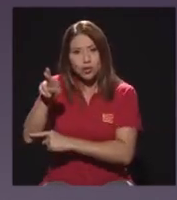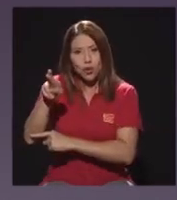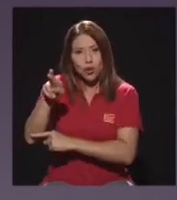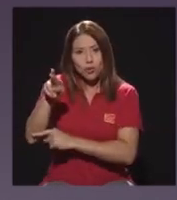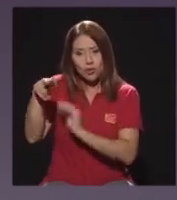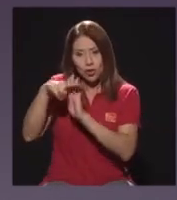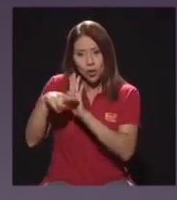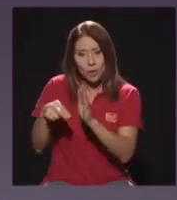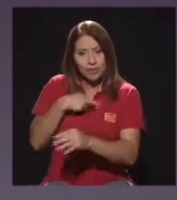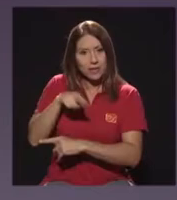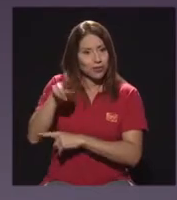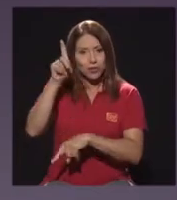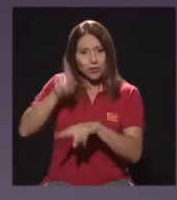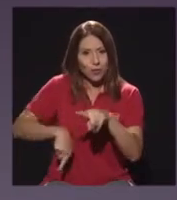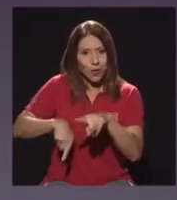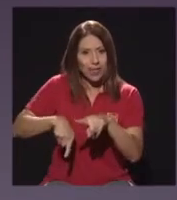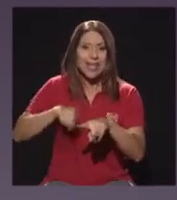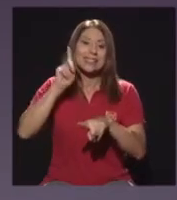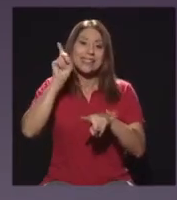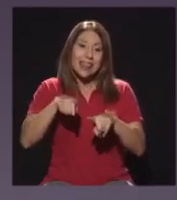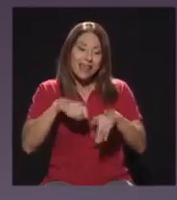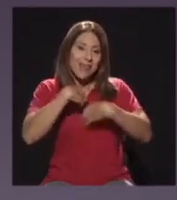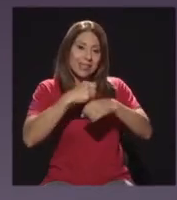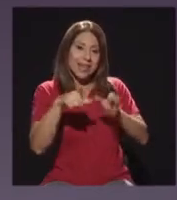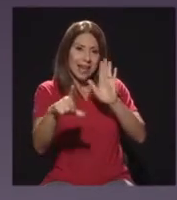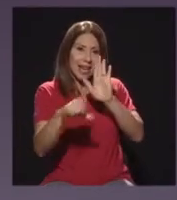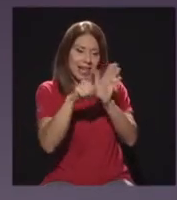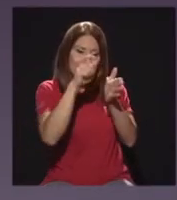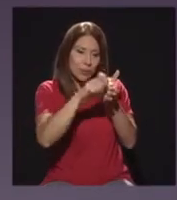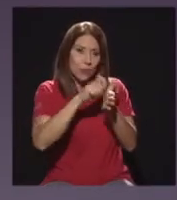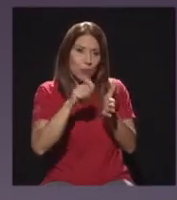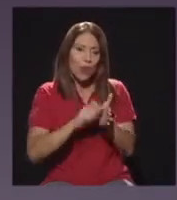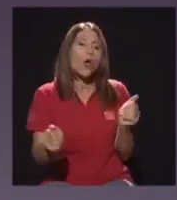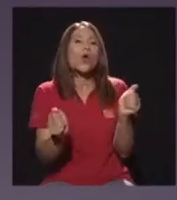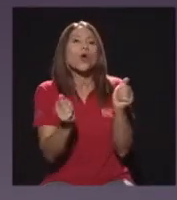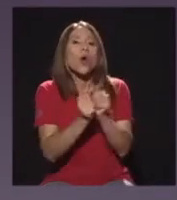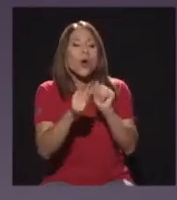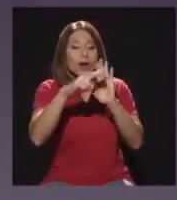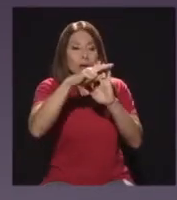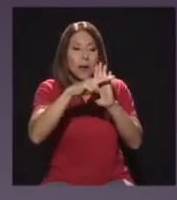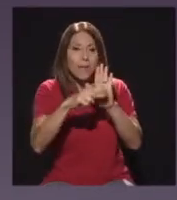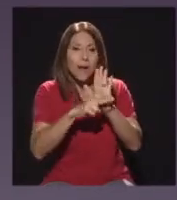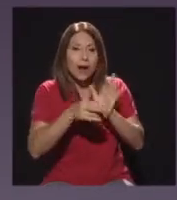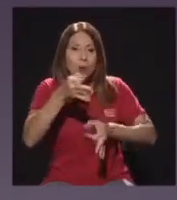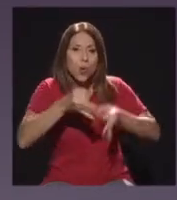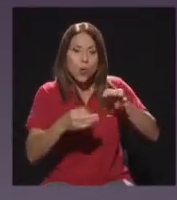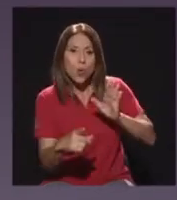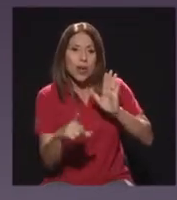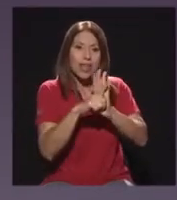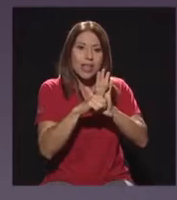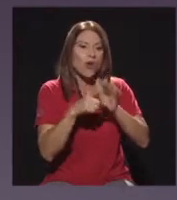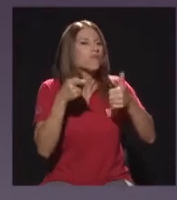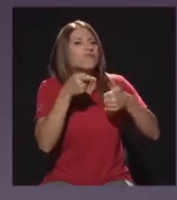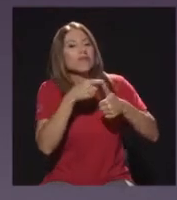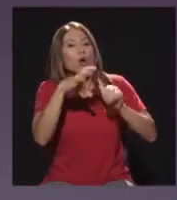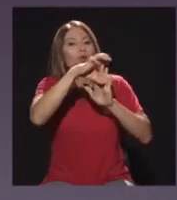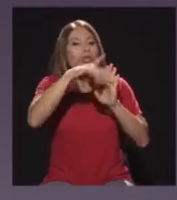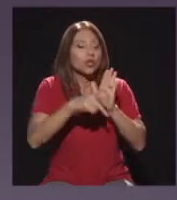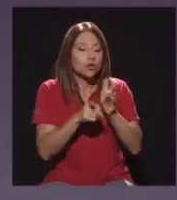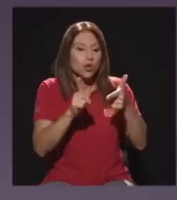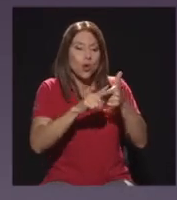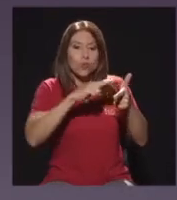bajo el marco jurídico vigente que hace referencia a la constitución a los instrumentos internacionales